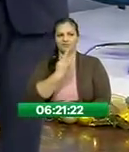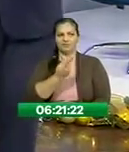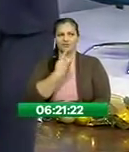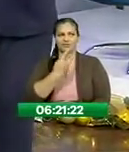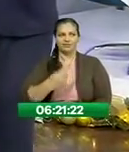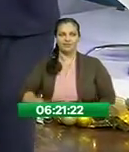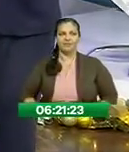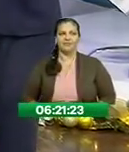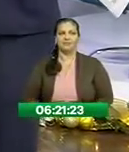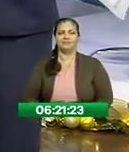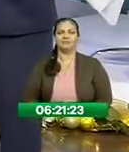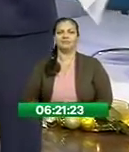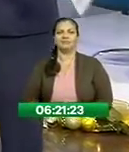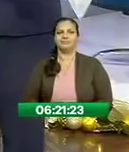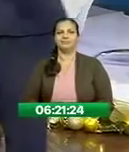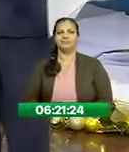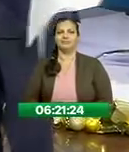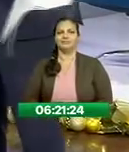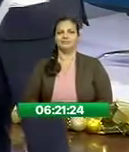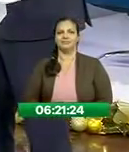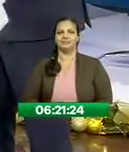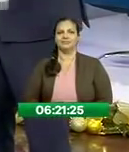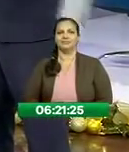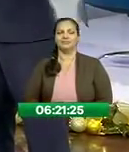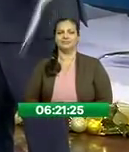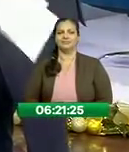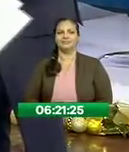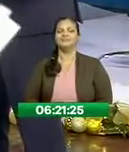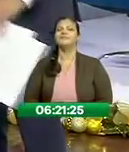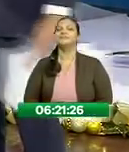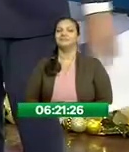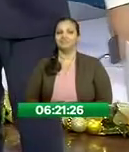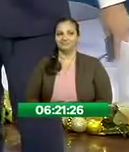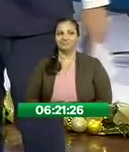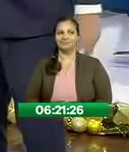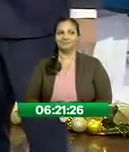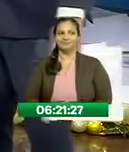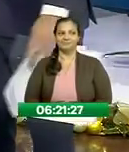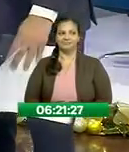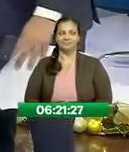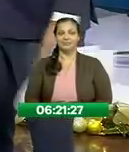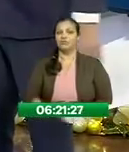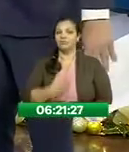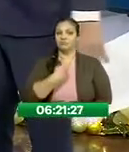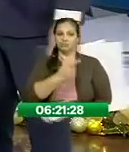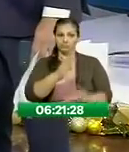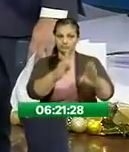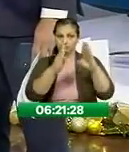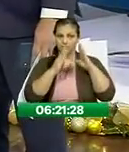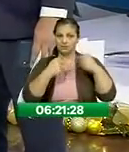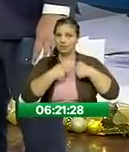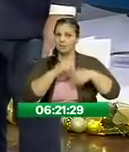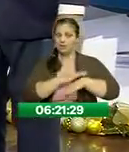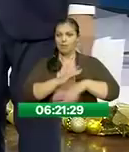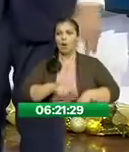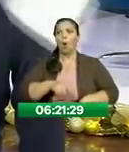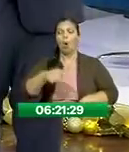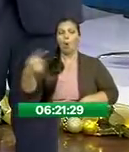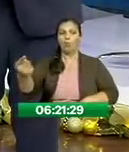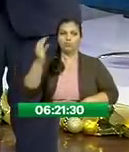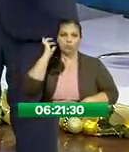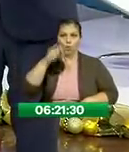pasa? Y va a ser completa. Completa. Nada que me la va a compartir con vos. La primera pieza es tuya. Esa. Les doy el dedo.